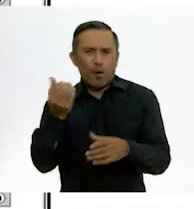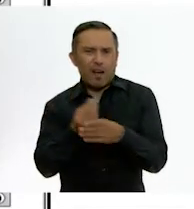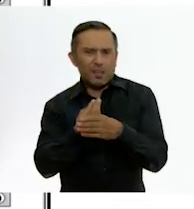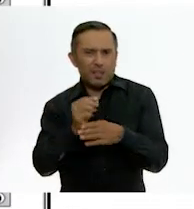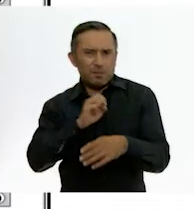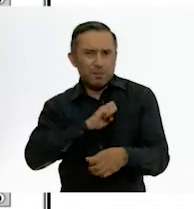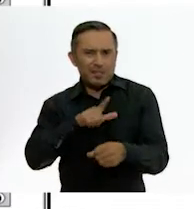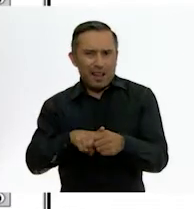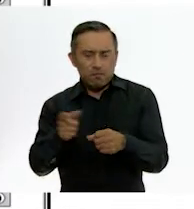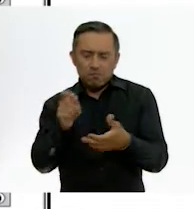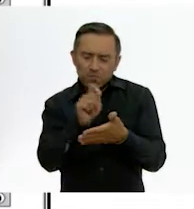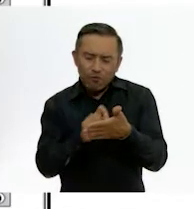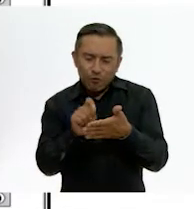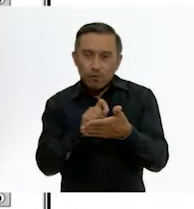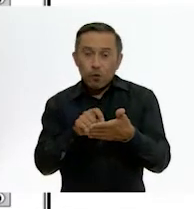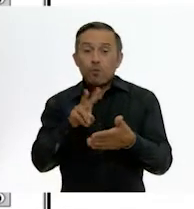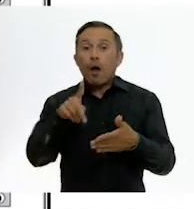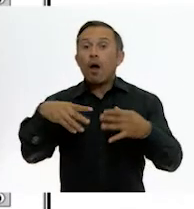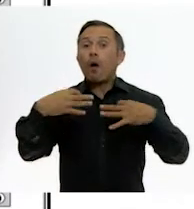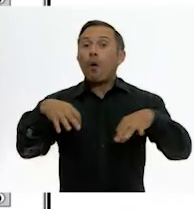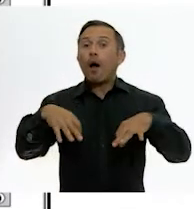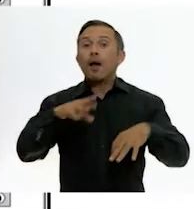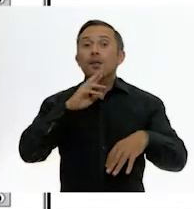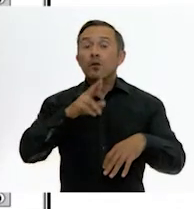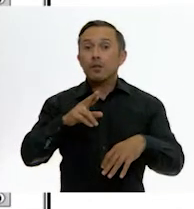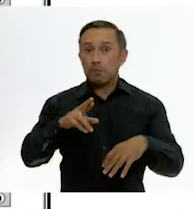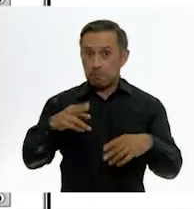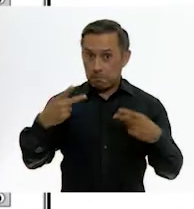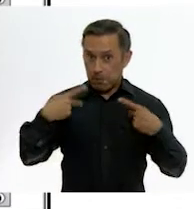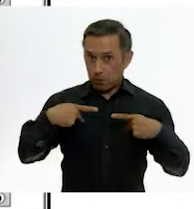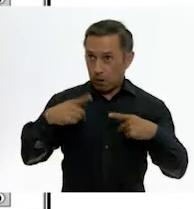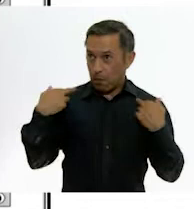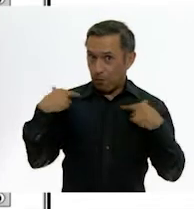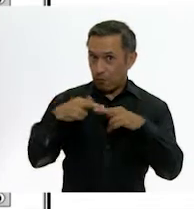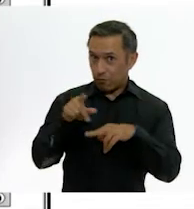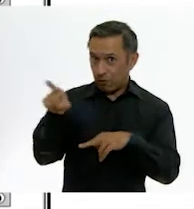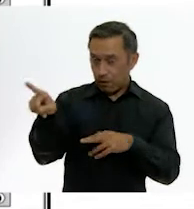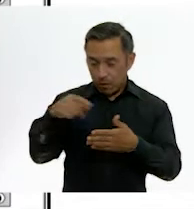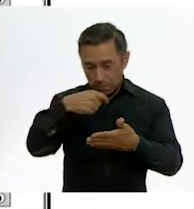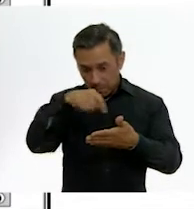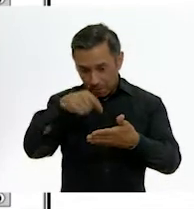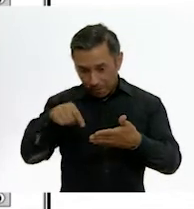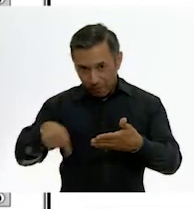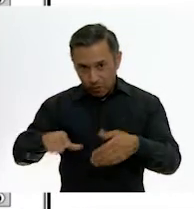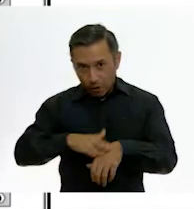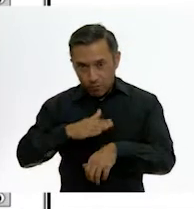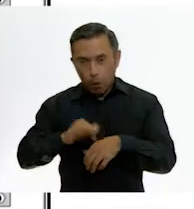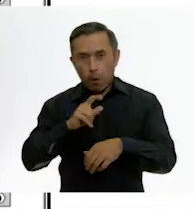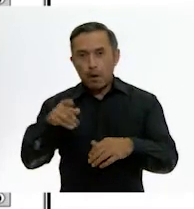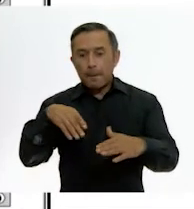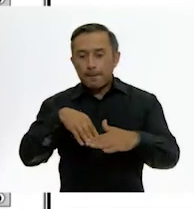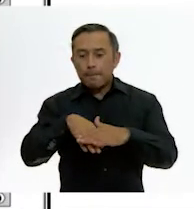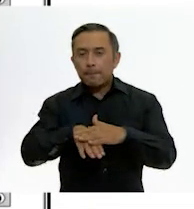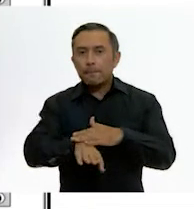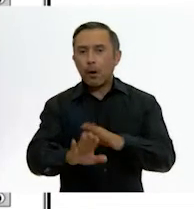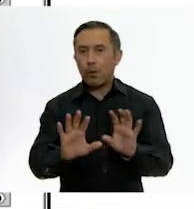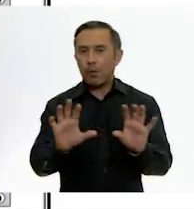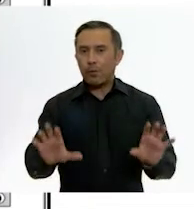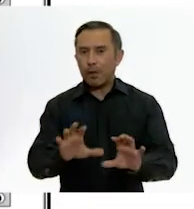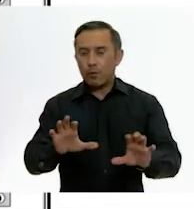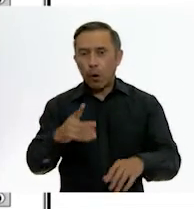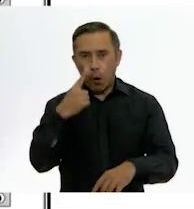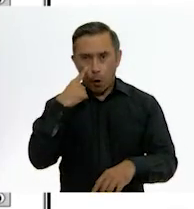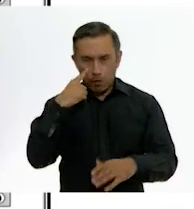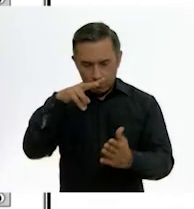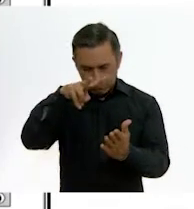quién califica esta hoja de respuestas no es una persona es una máquina que tiene un ojo lector por eso es que te